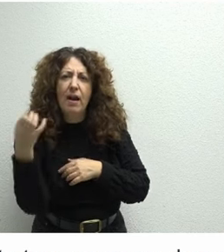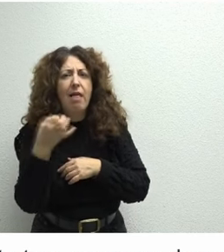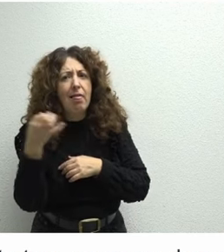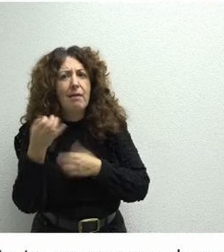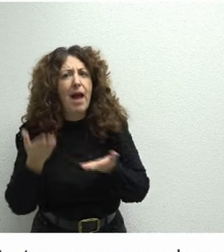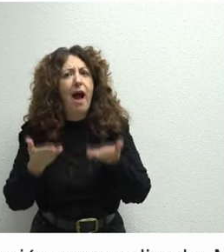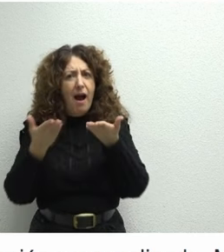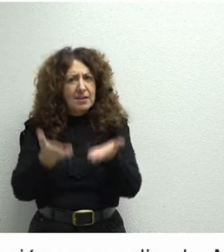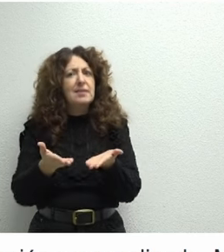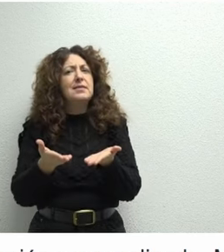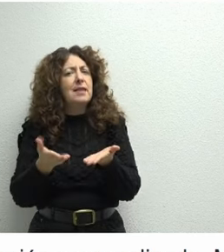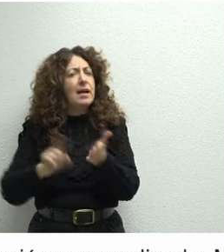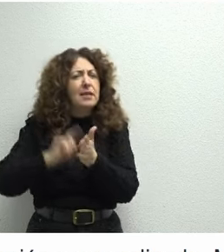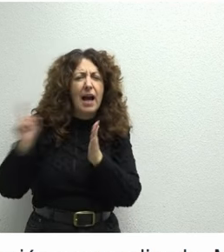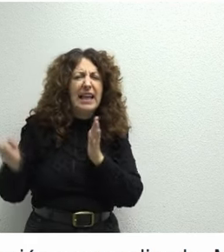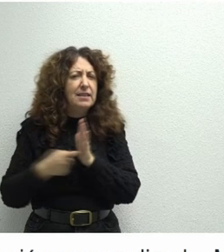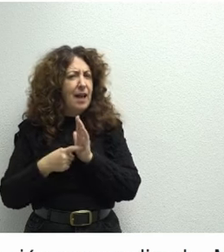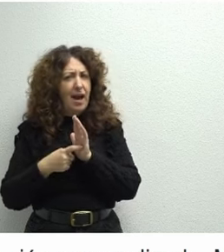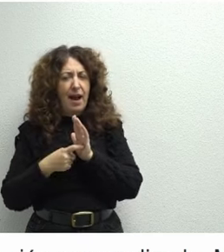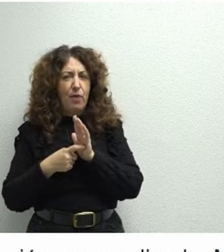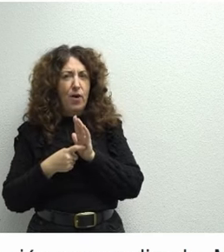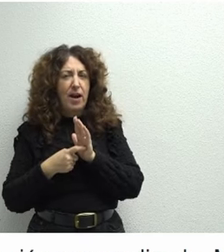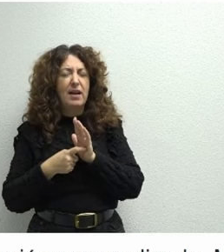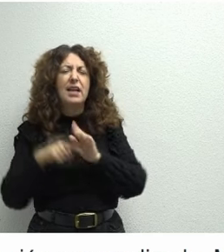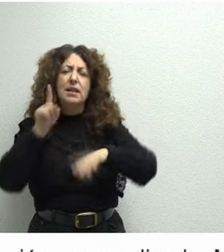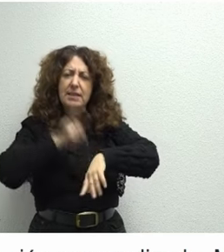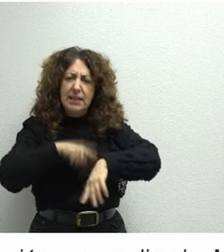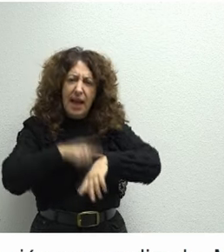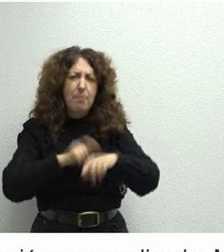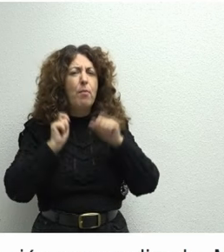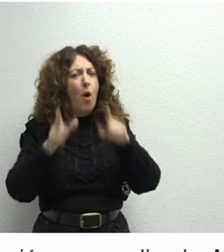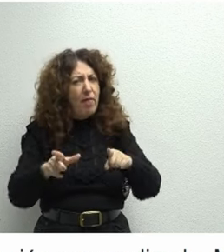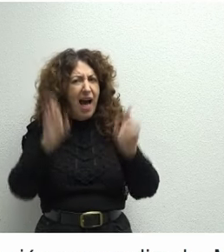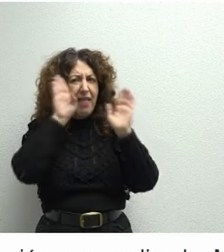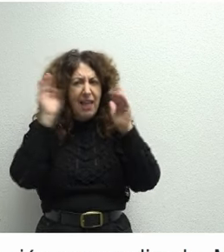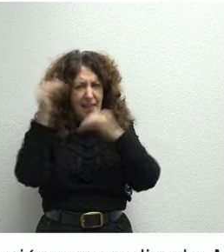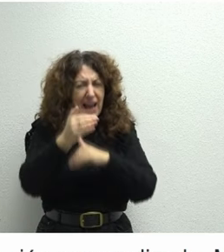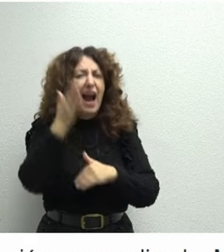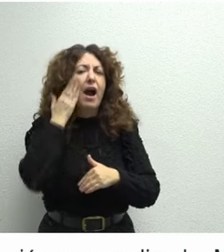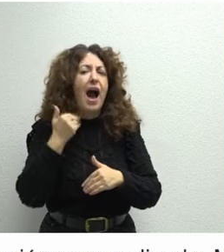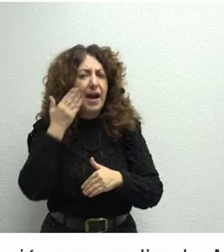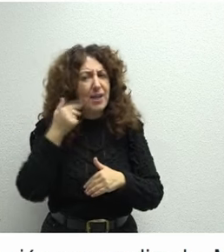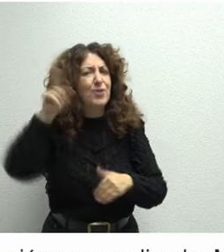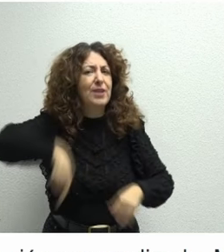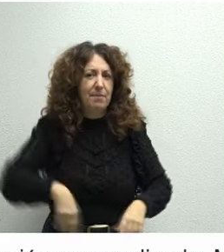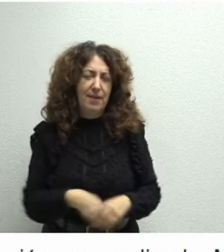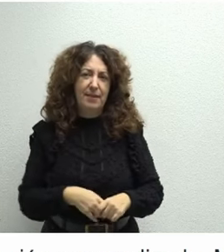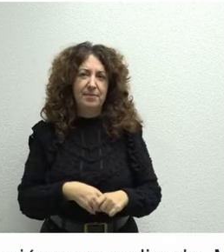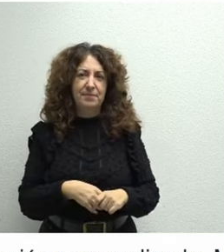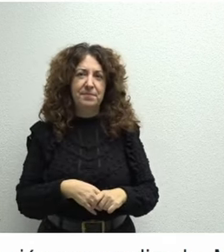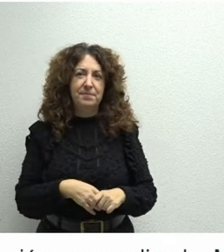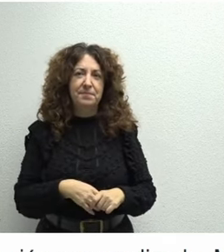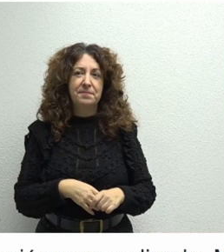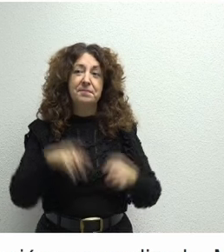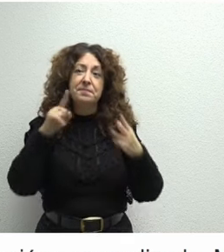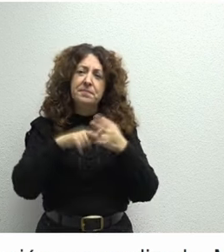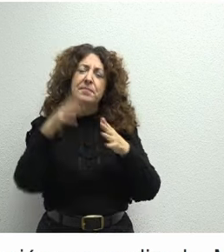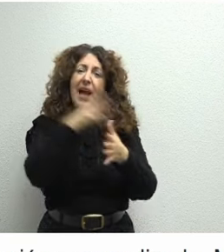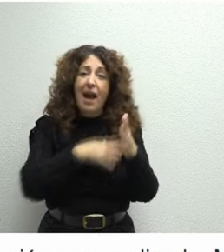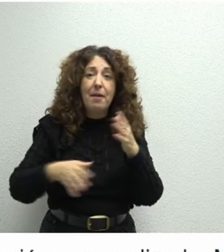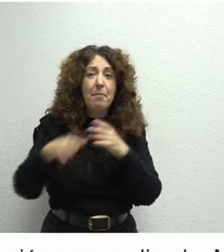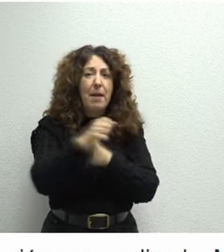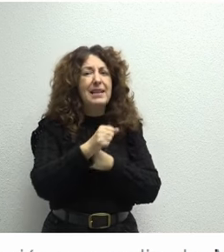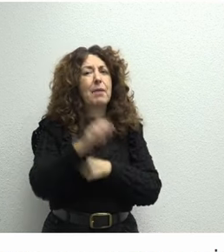asistencia integradora tiempo dedicación y mucho cariño empatía y